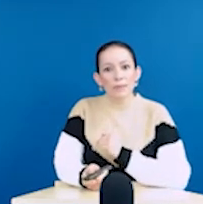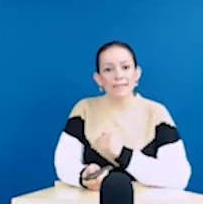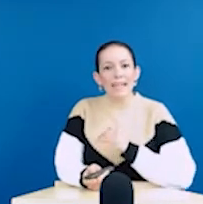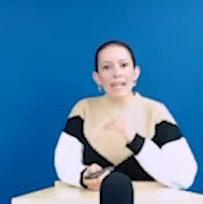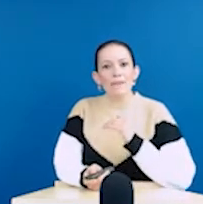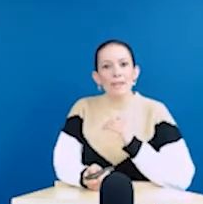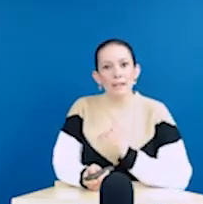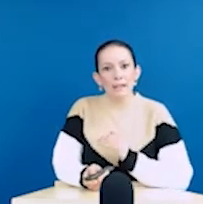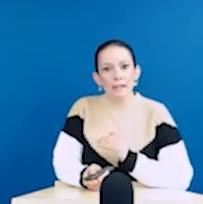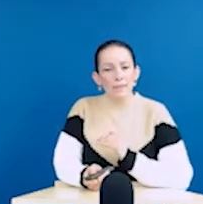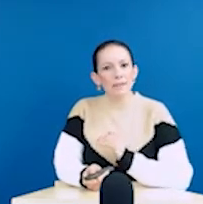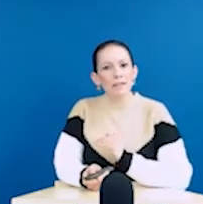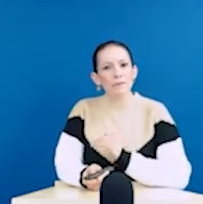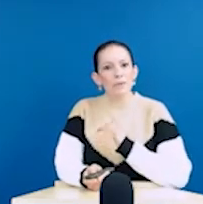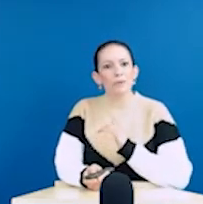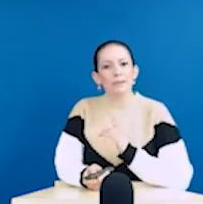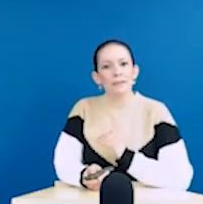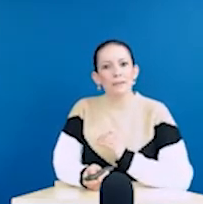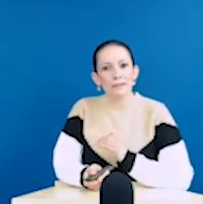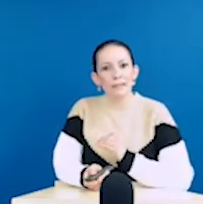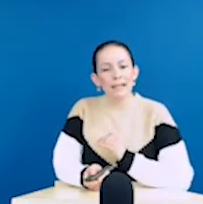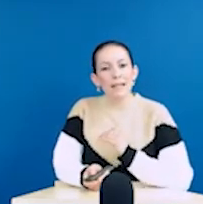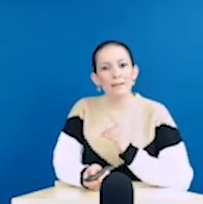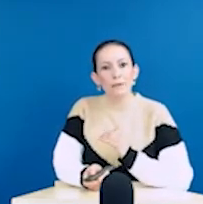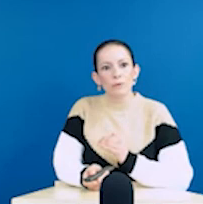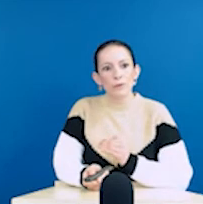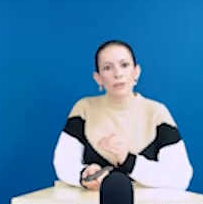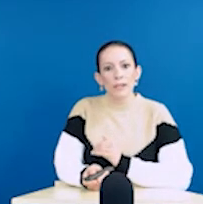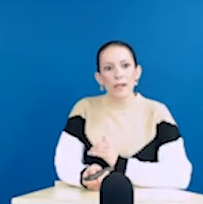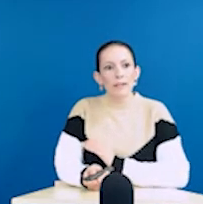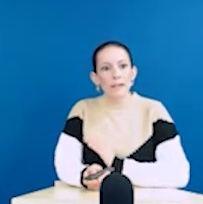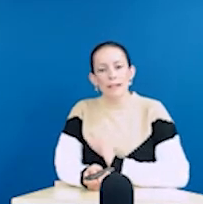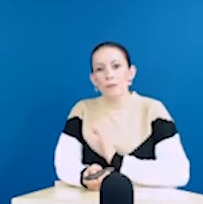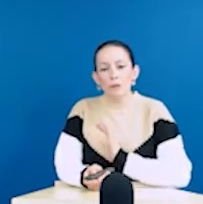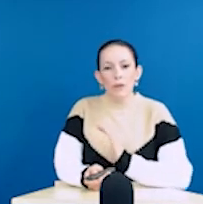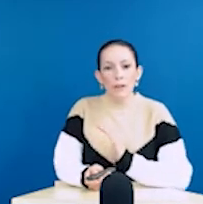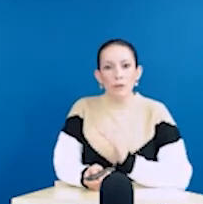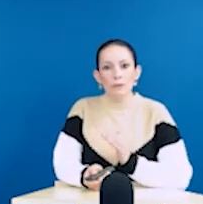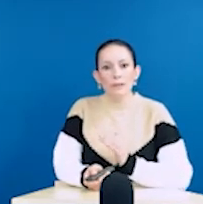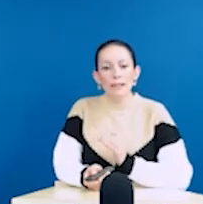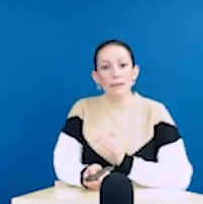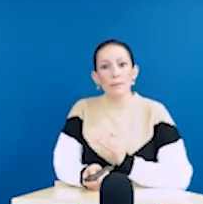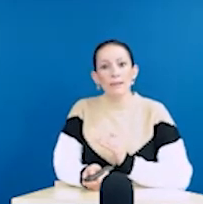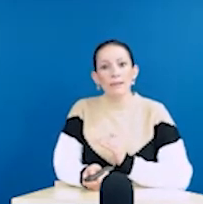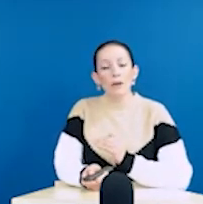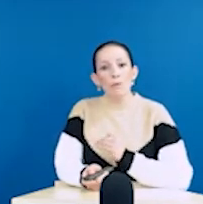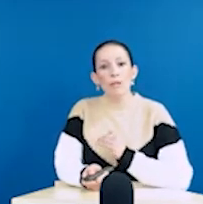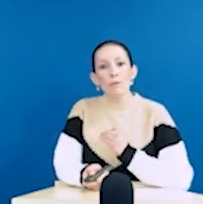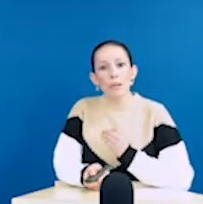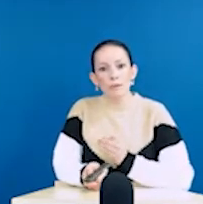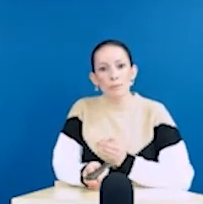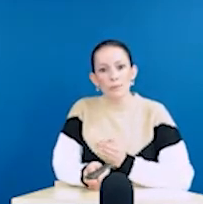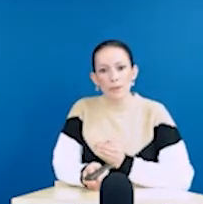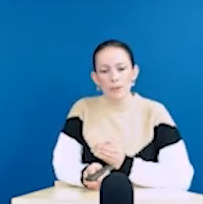todo el tiempo es evitar que mientras nuestros pacientes estén en la institución, evitar a toda costa de que se presente